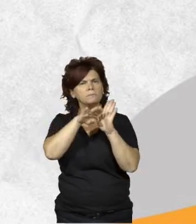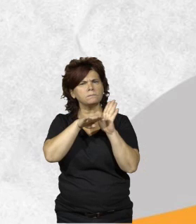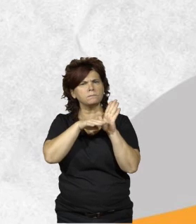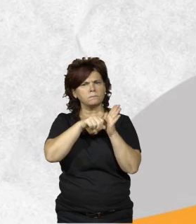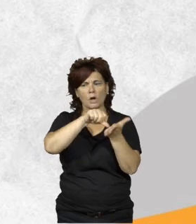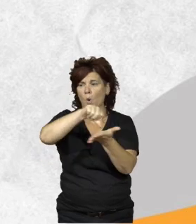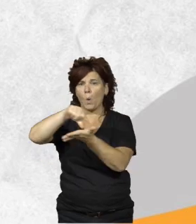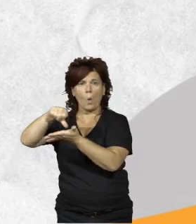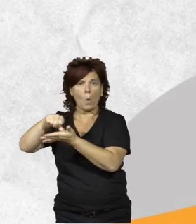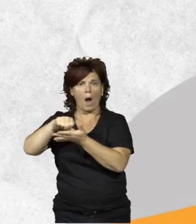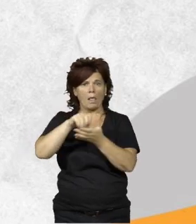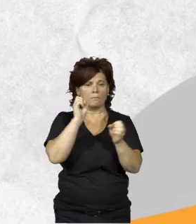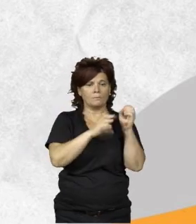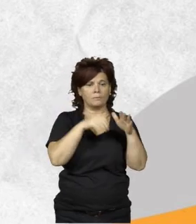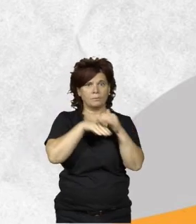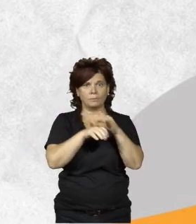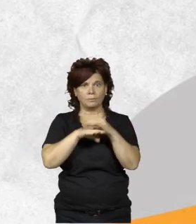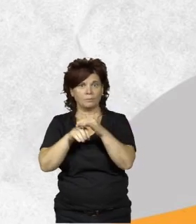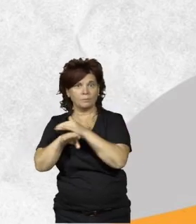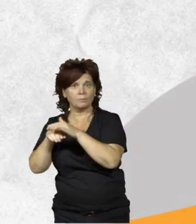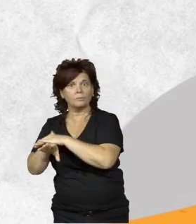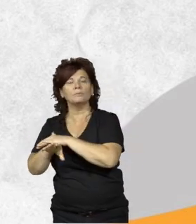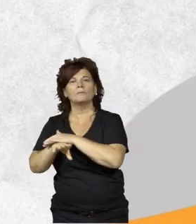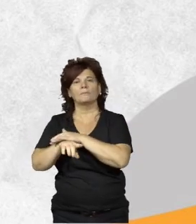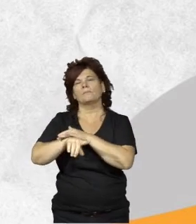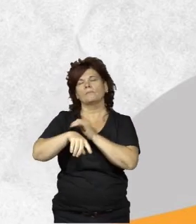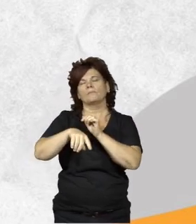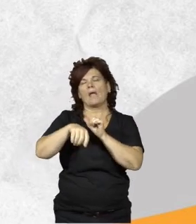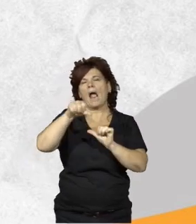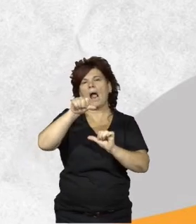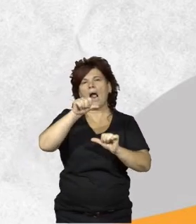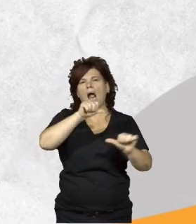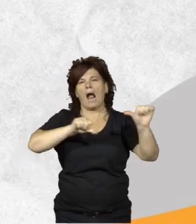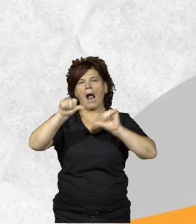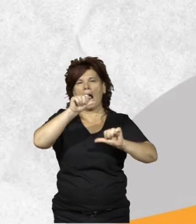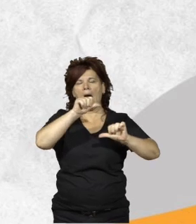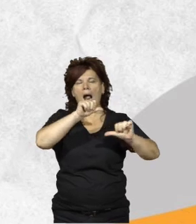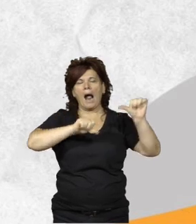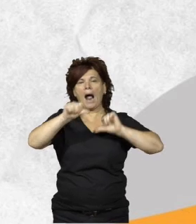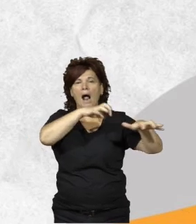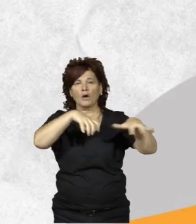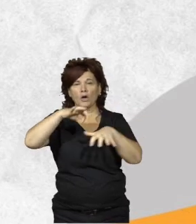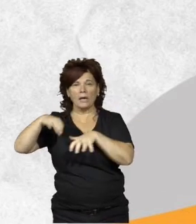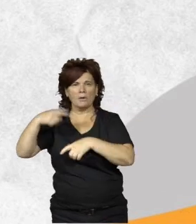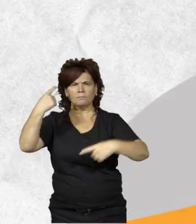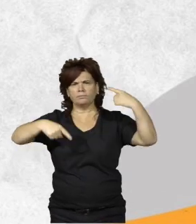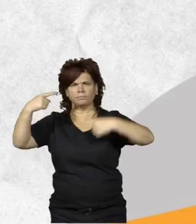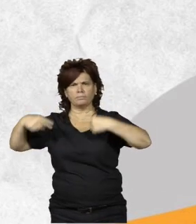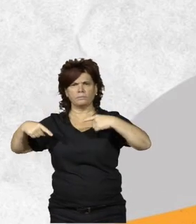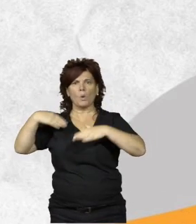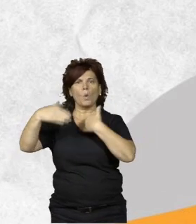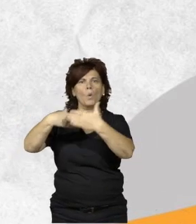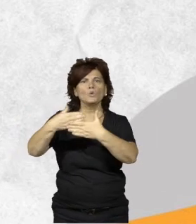depósitos y comercio de diferentes agroquímicos. Es por eso que se realiza la fiscalización de los mismos.